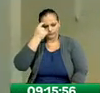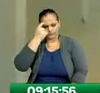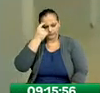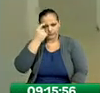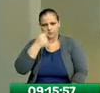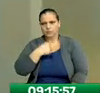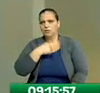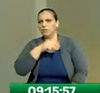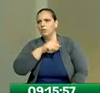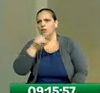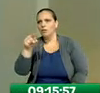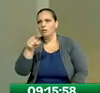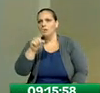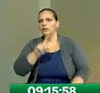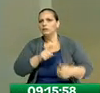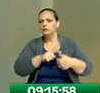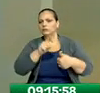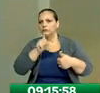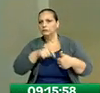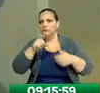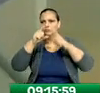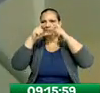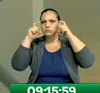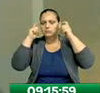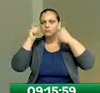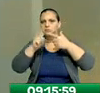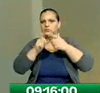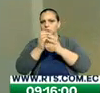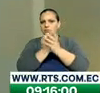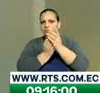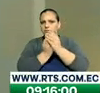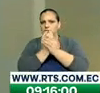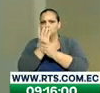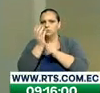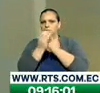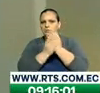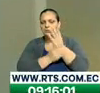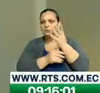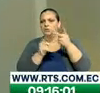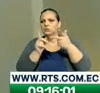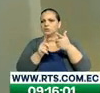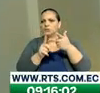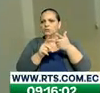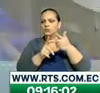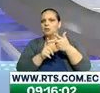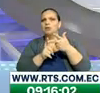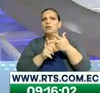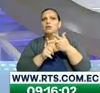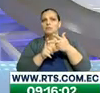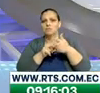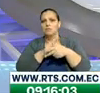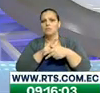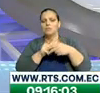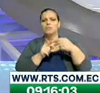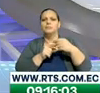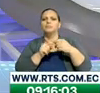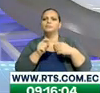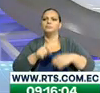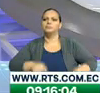siga los parámetros respectivos de bioseguridad. Con esta información, noticias positivas, regresamos a los estudios. ¿Me dices, por